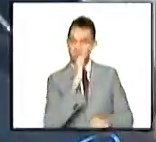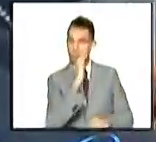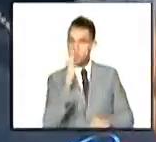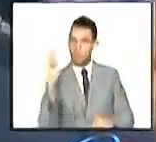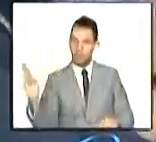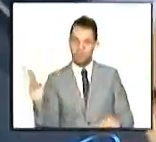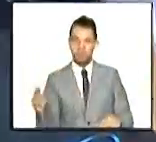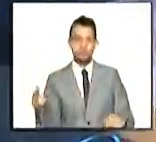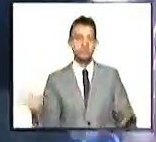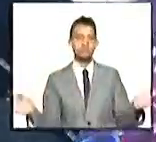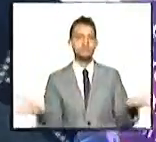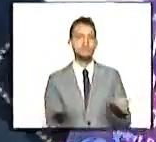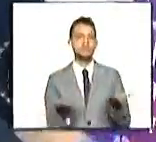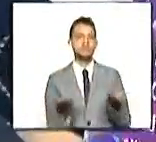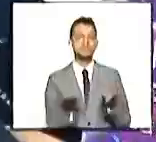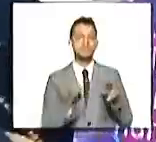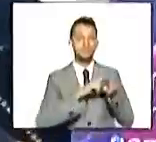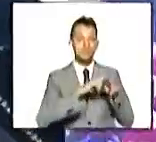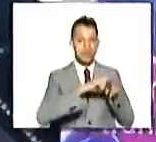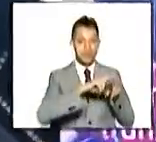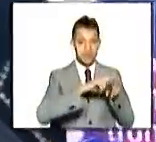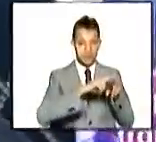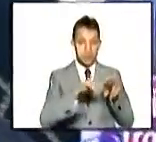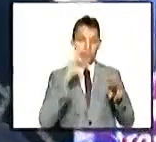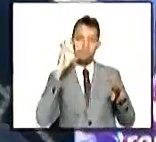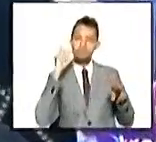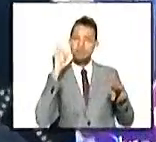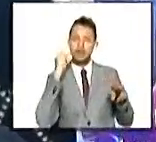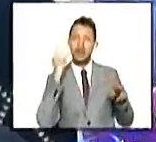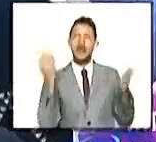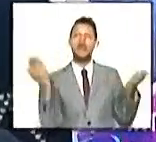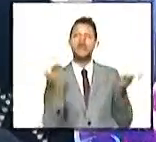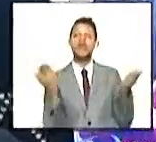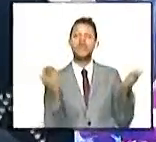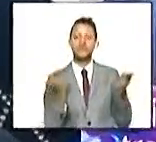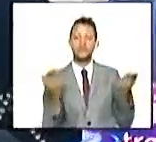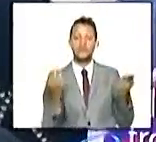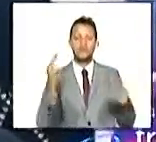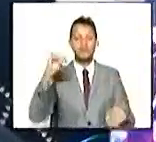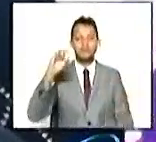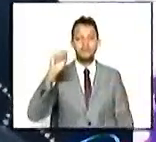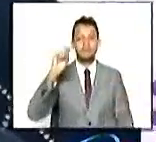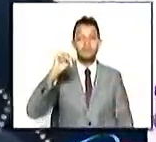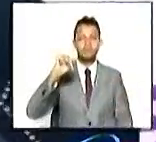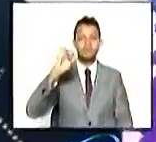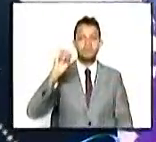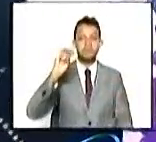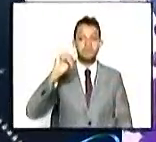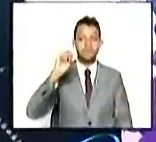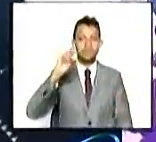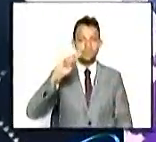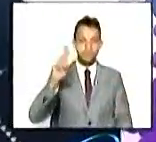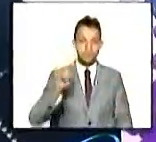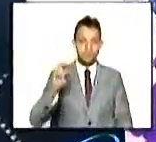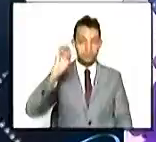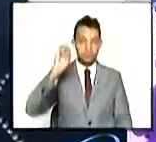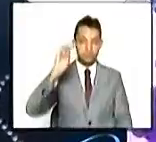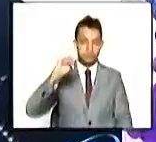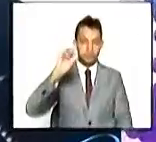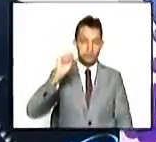ECOE Ediciones, en Manizales y en Pereira, en los Centros Naturistas Integrales Manimés, en Manizales y en Pereira, en